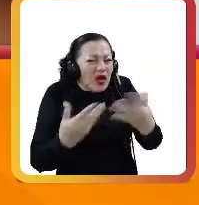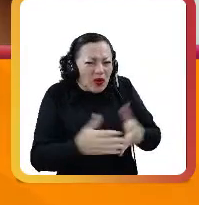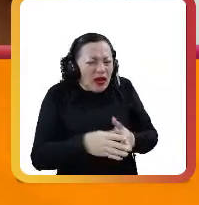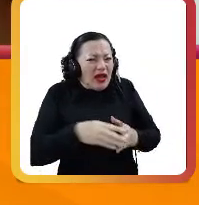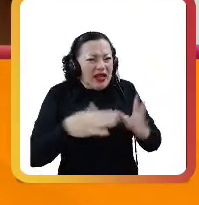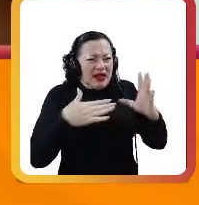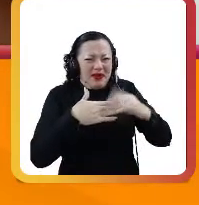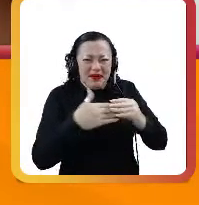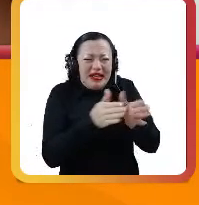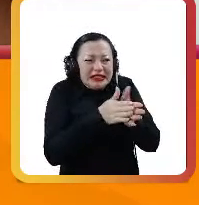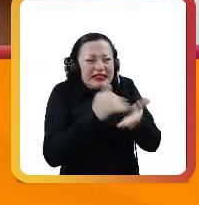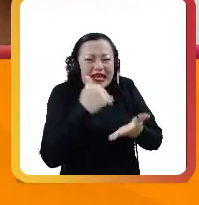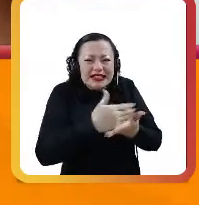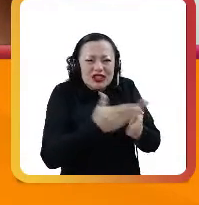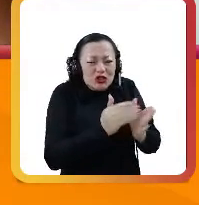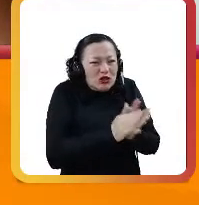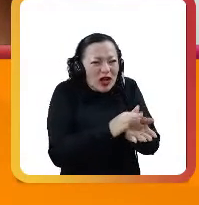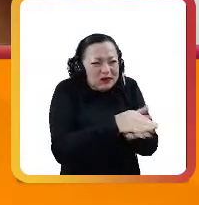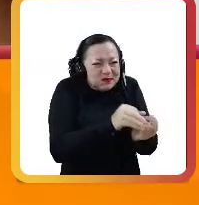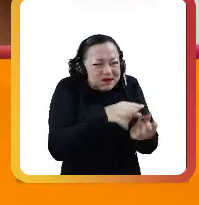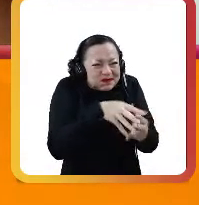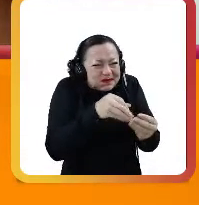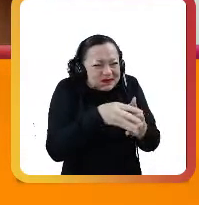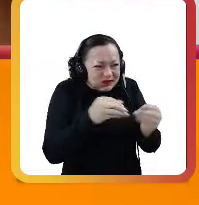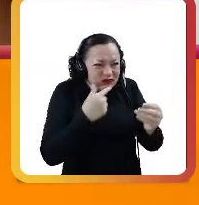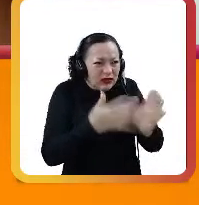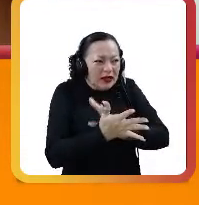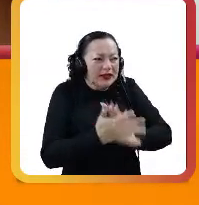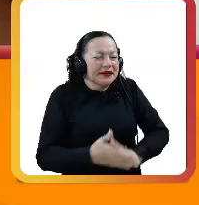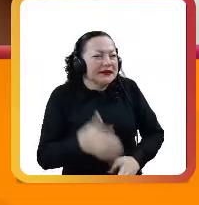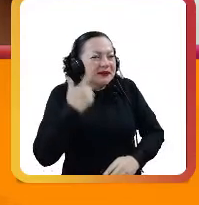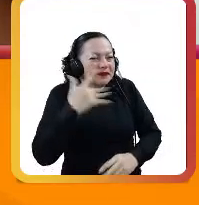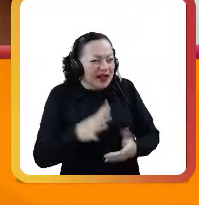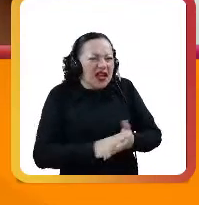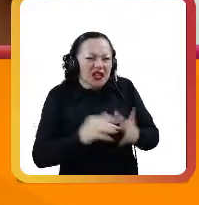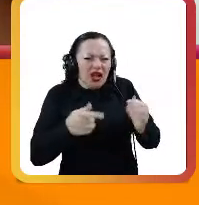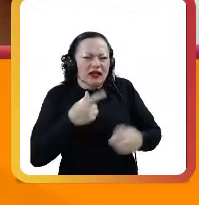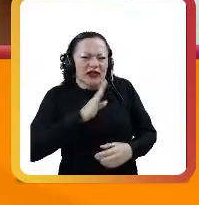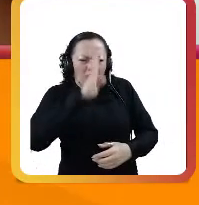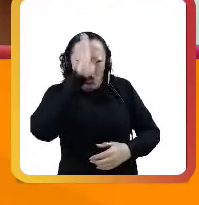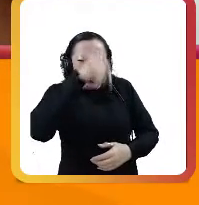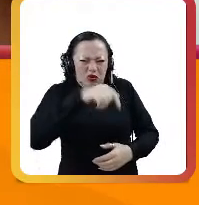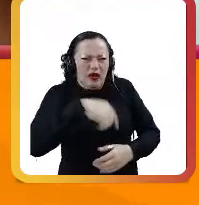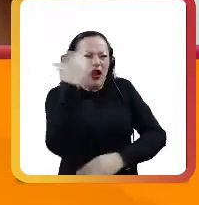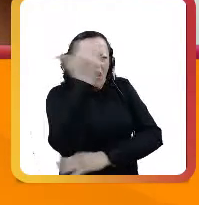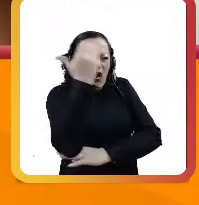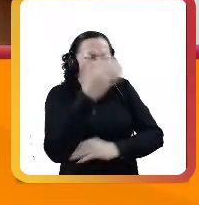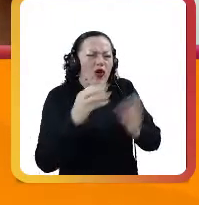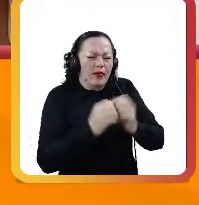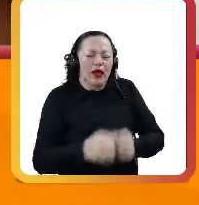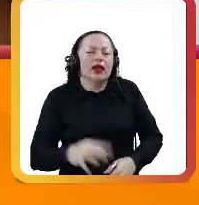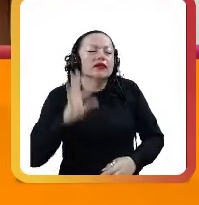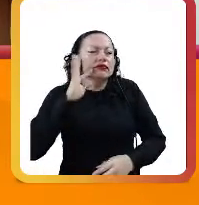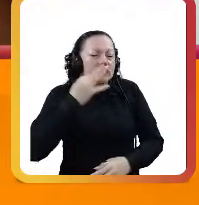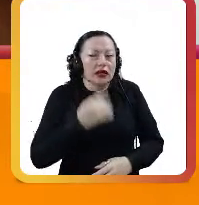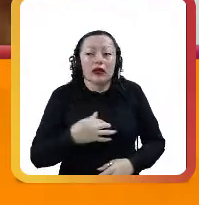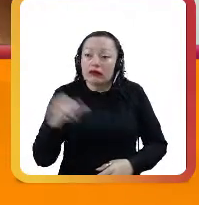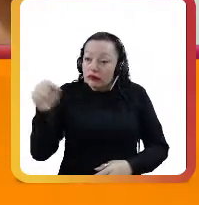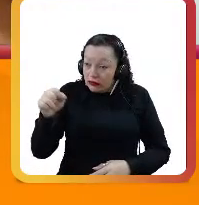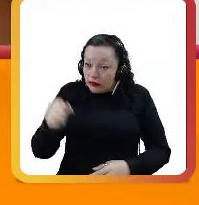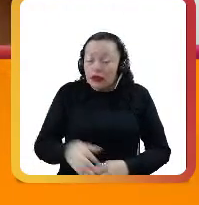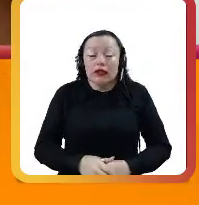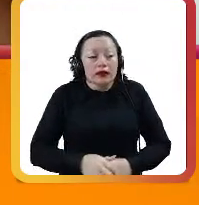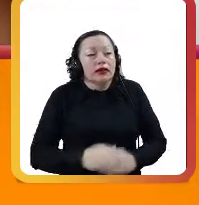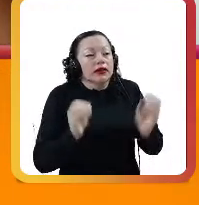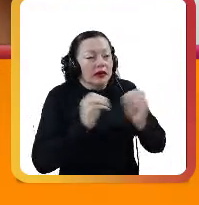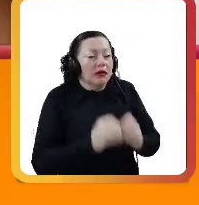un pancito, no sé, es como una merienda colombiana, muy sí. rica, que se puede comer con